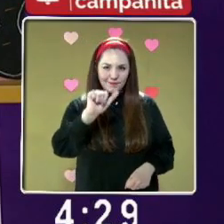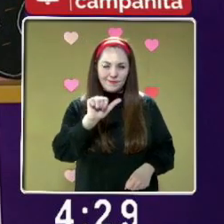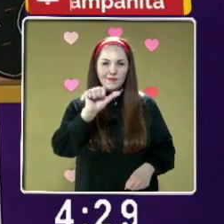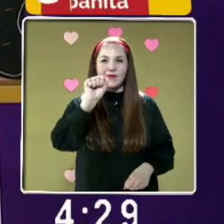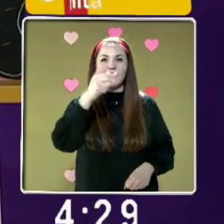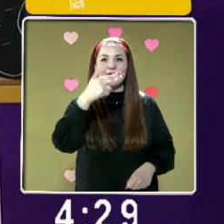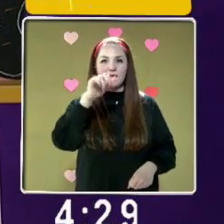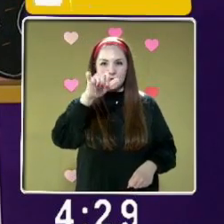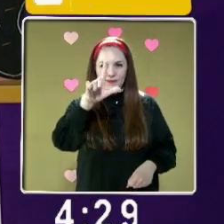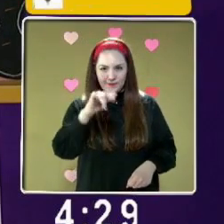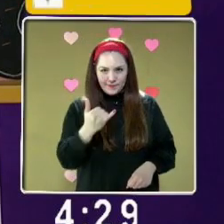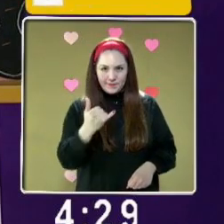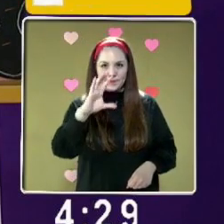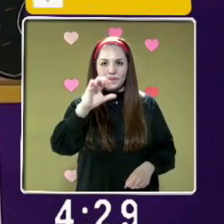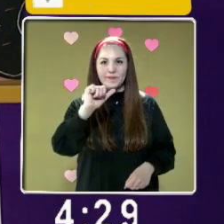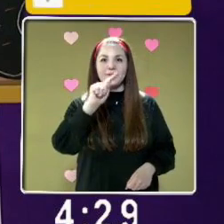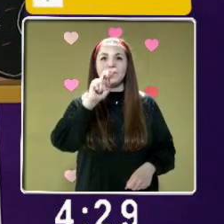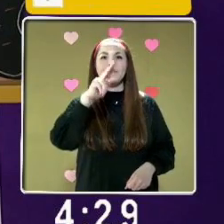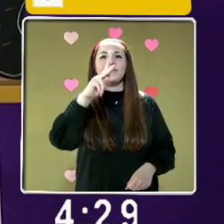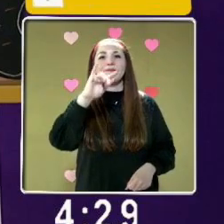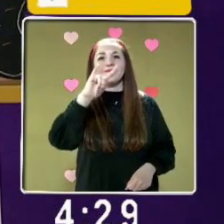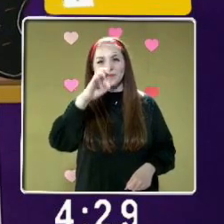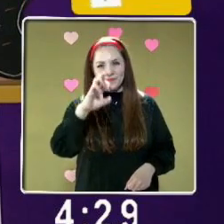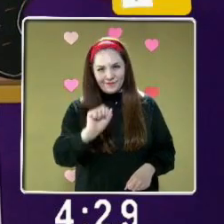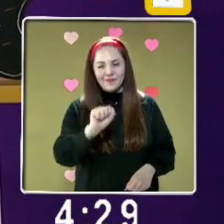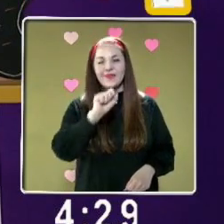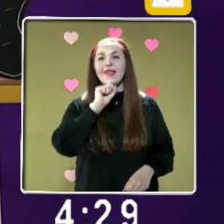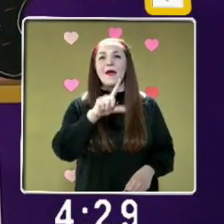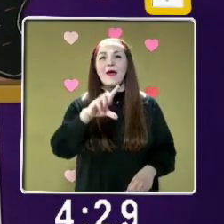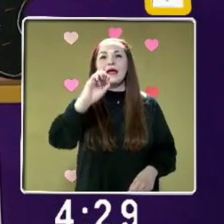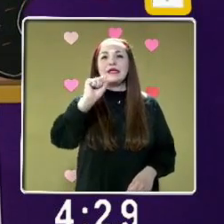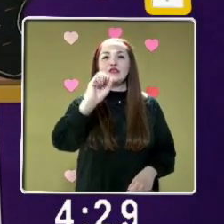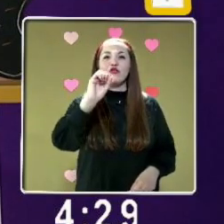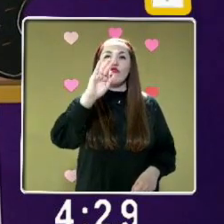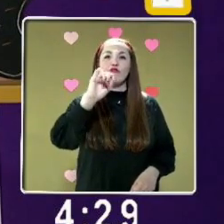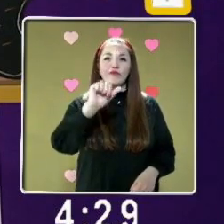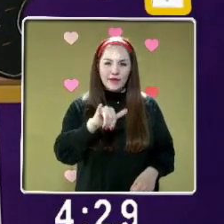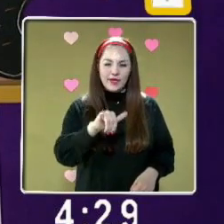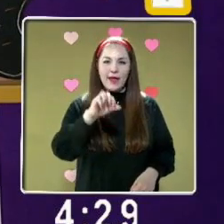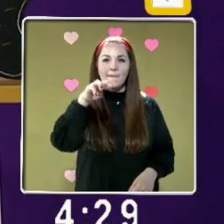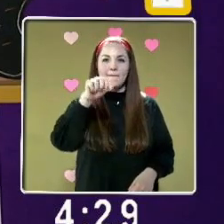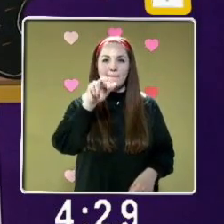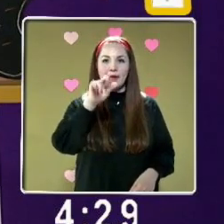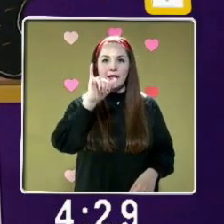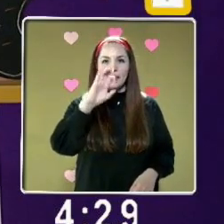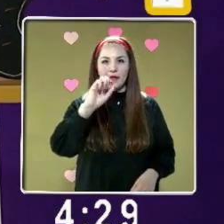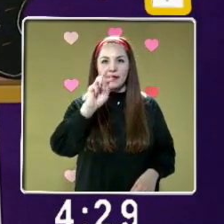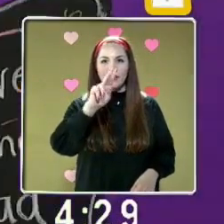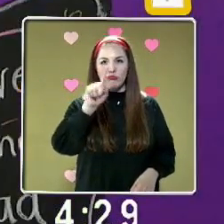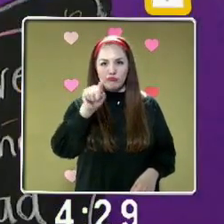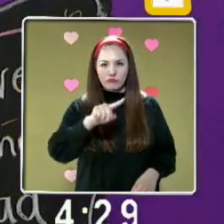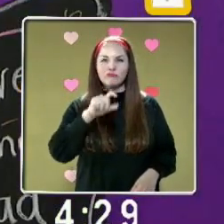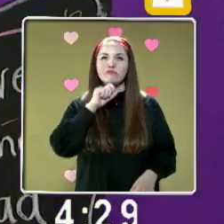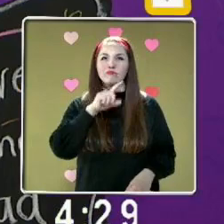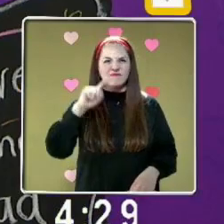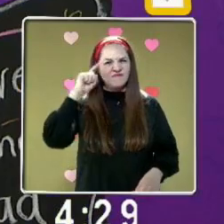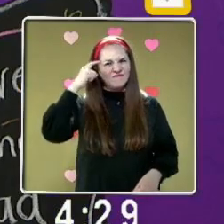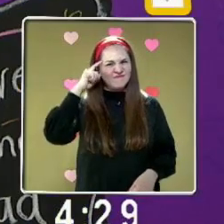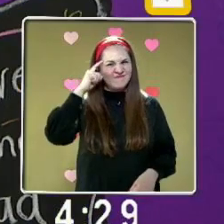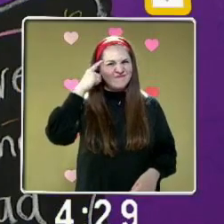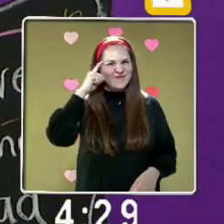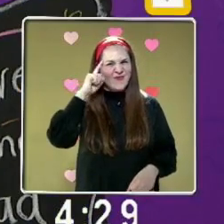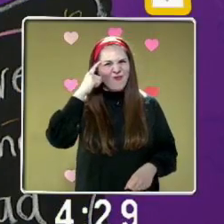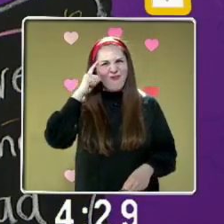Katia, ¿quién más? Está Sofía, Maricruz, y hasta ponen enojo y hasta con mucha so de que